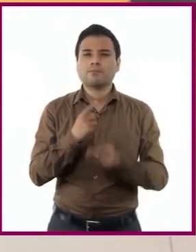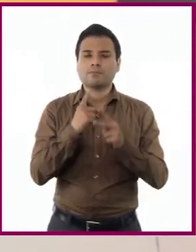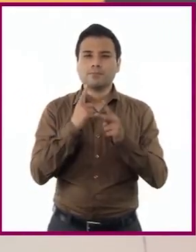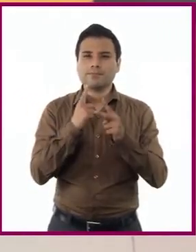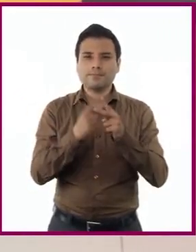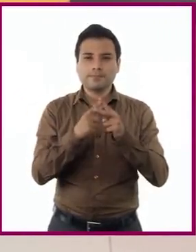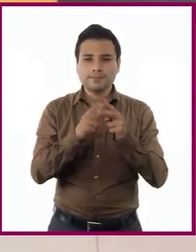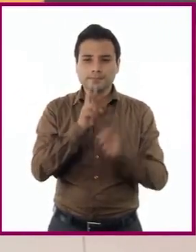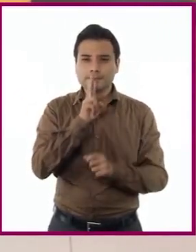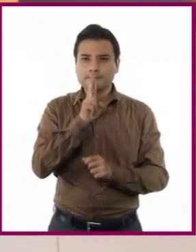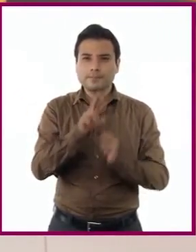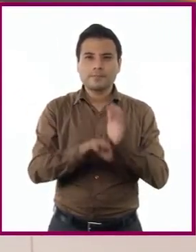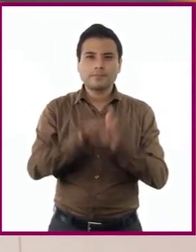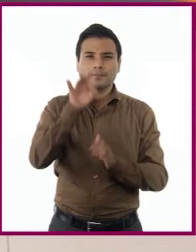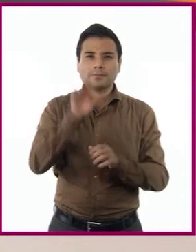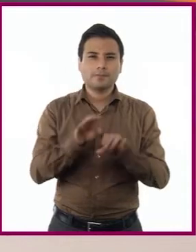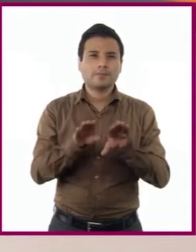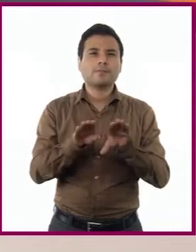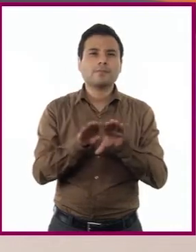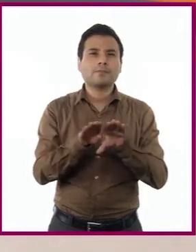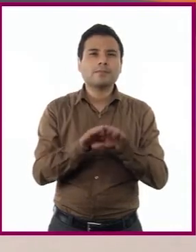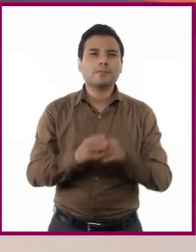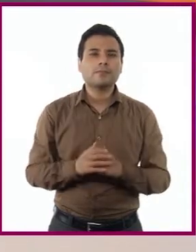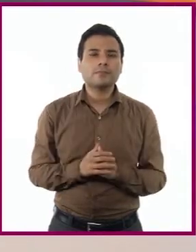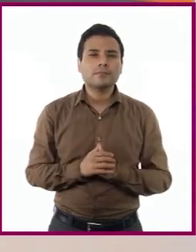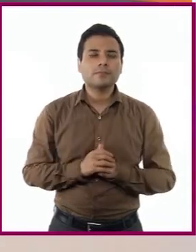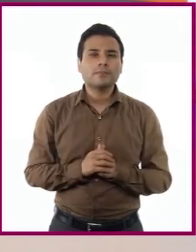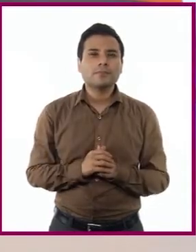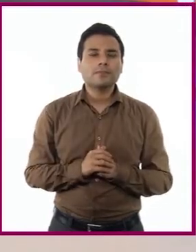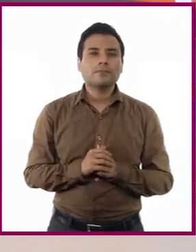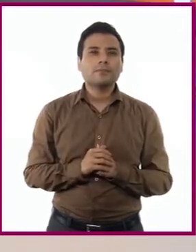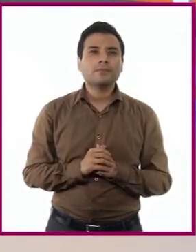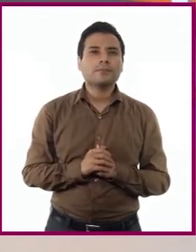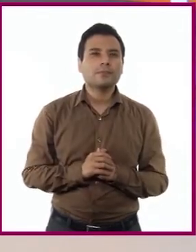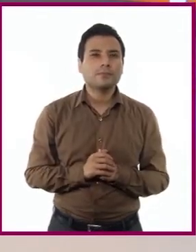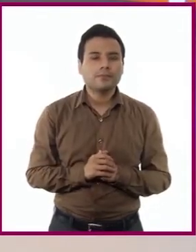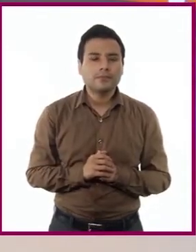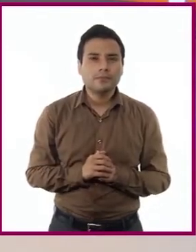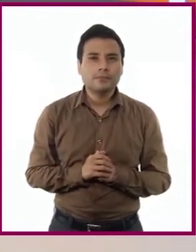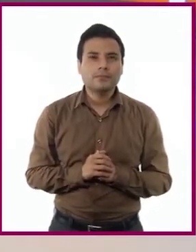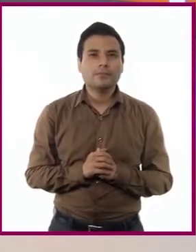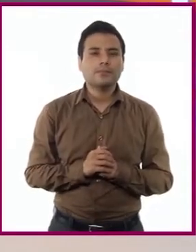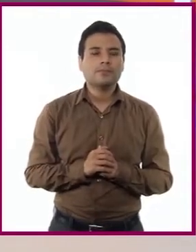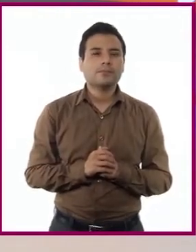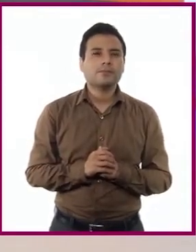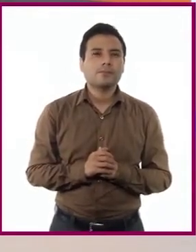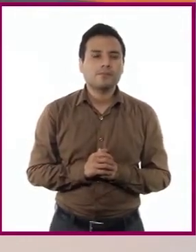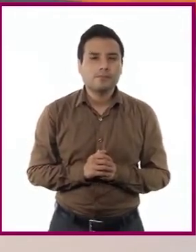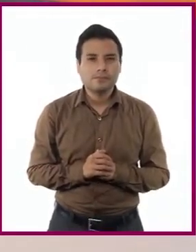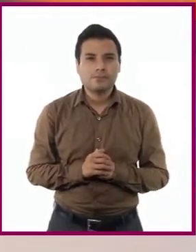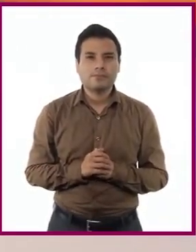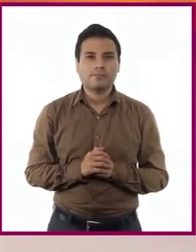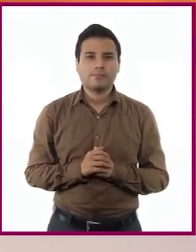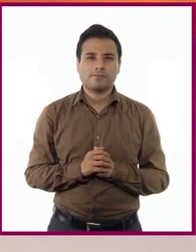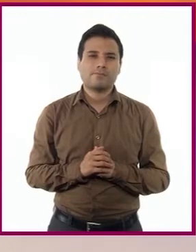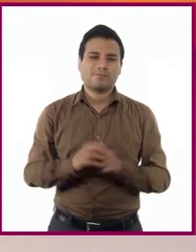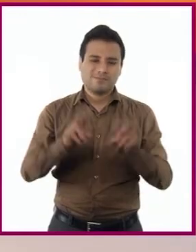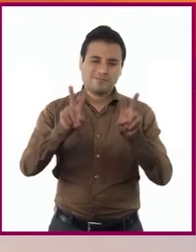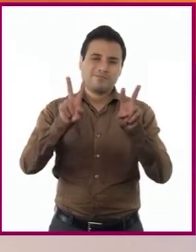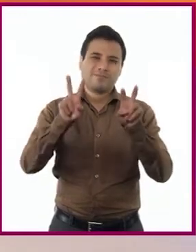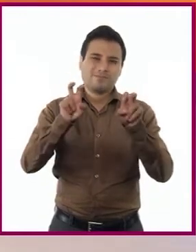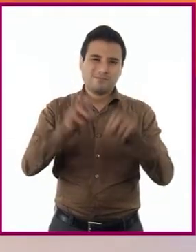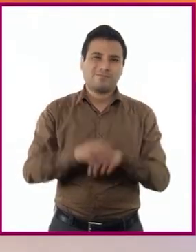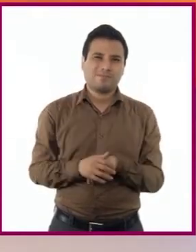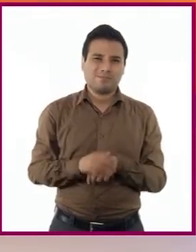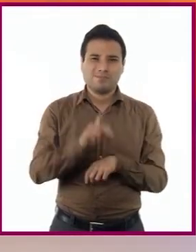volumen de un cilindro recto pueden considerar lo que saben sobre el volumen de prismas rectos con